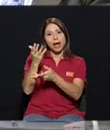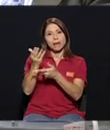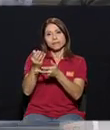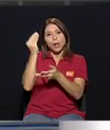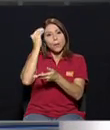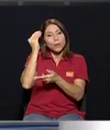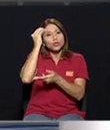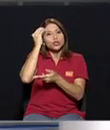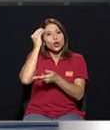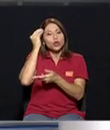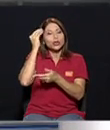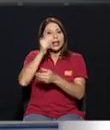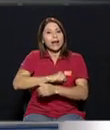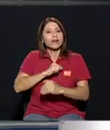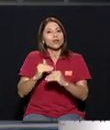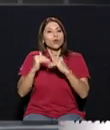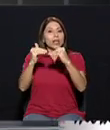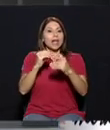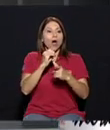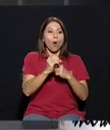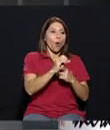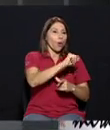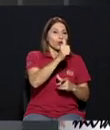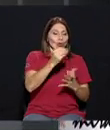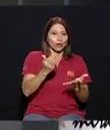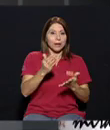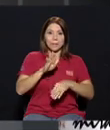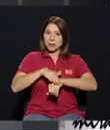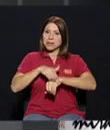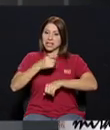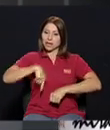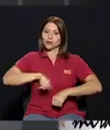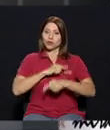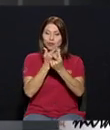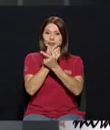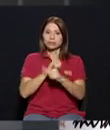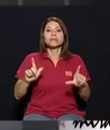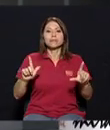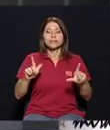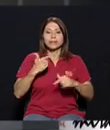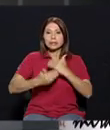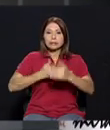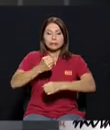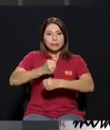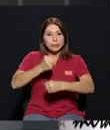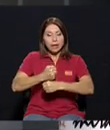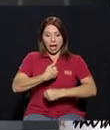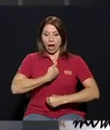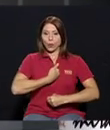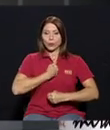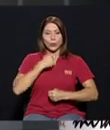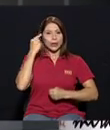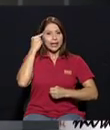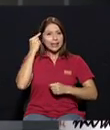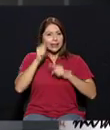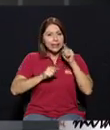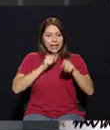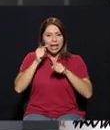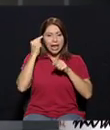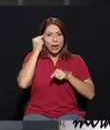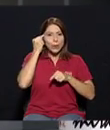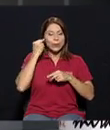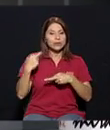este caso o de algún otro gobierno, y nos permite esa libertad de gestión y también esa libertad de autocriterio, de conciencia